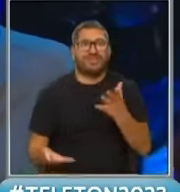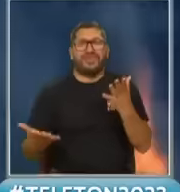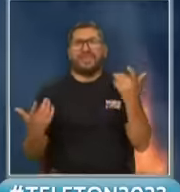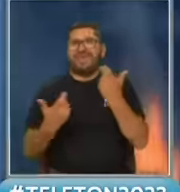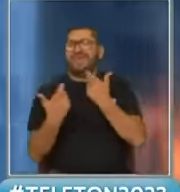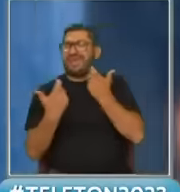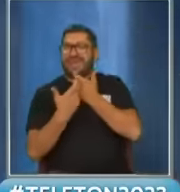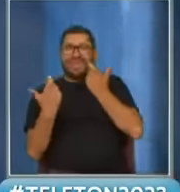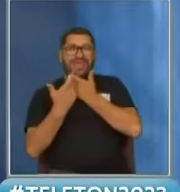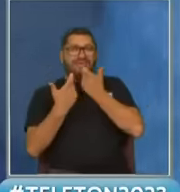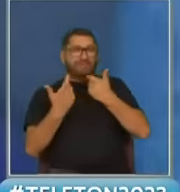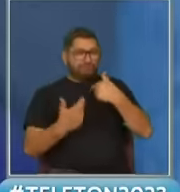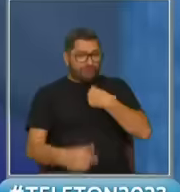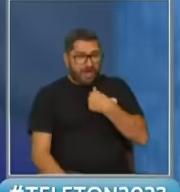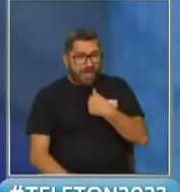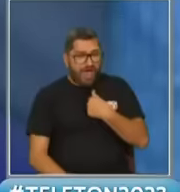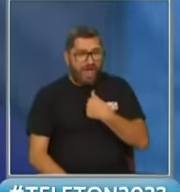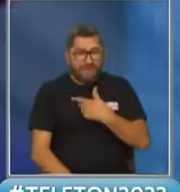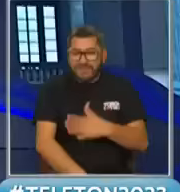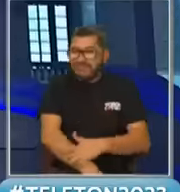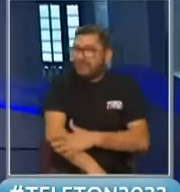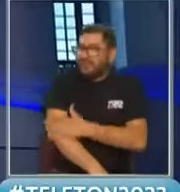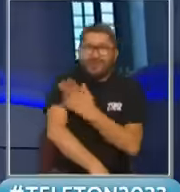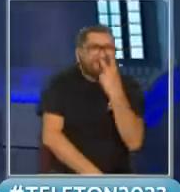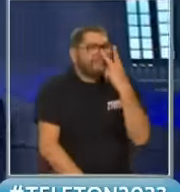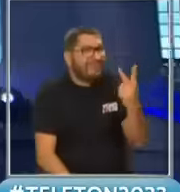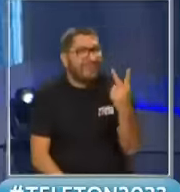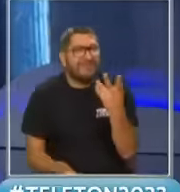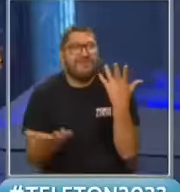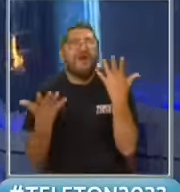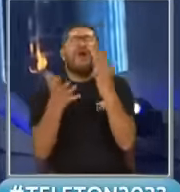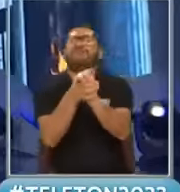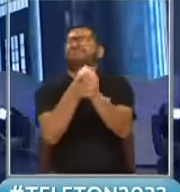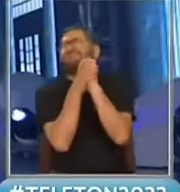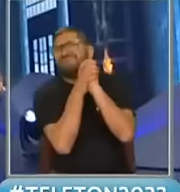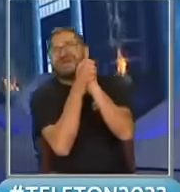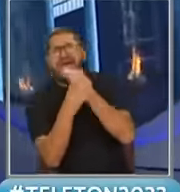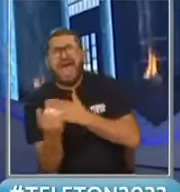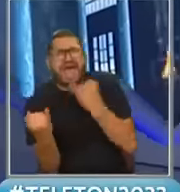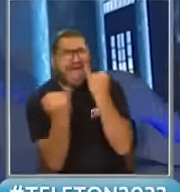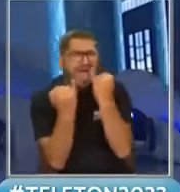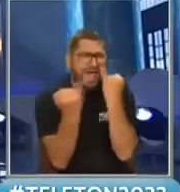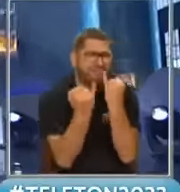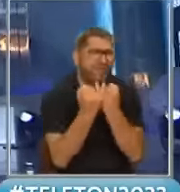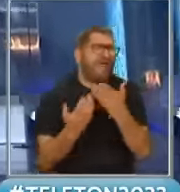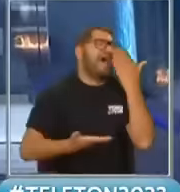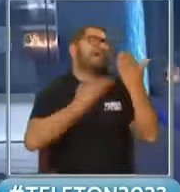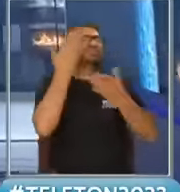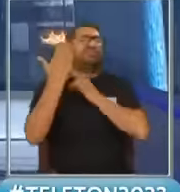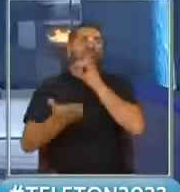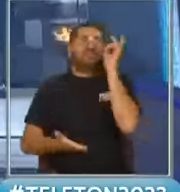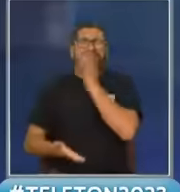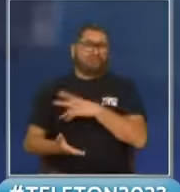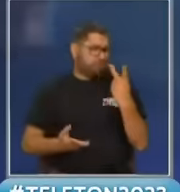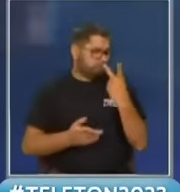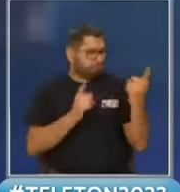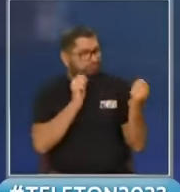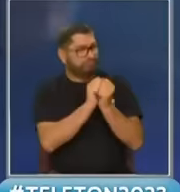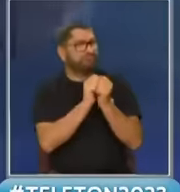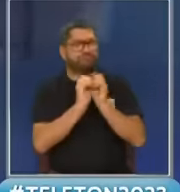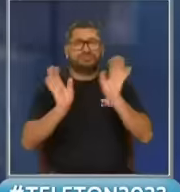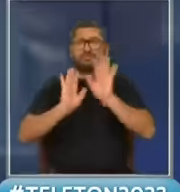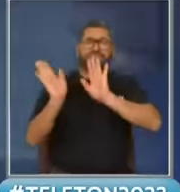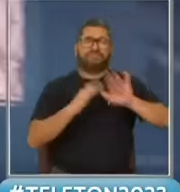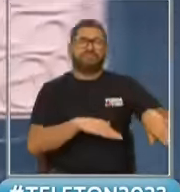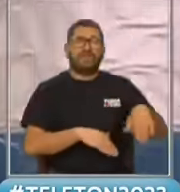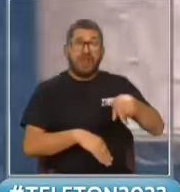¡Ay, qué fue emocionante ver un chileno así, hermano! ¡Cantemos la canción nacional! Bueno, el día que me pasó este